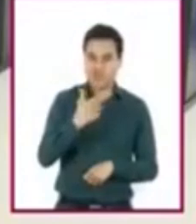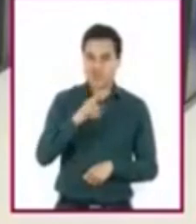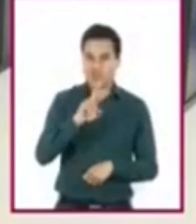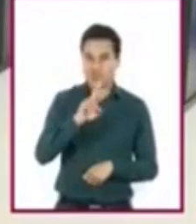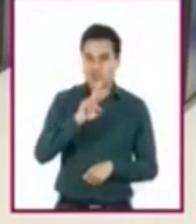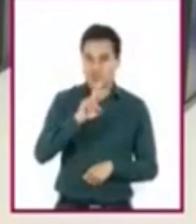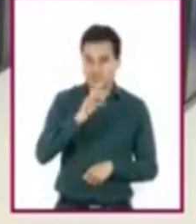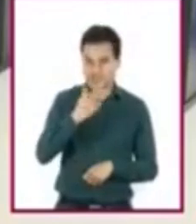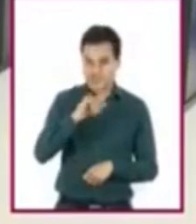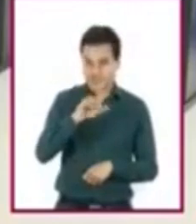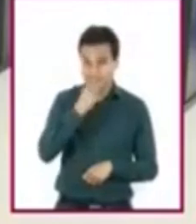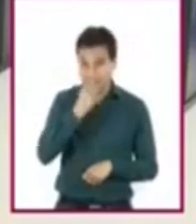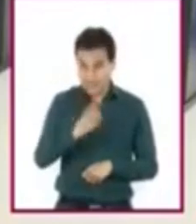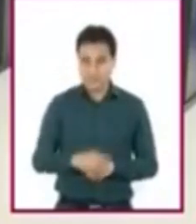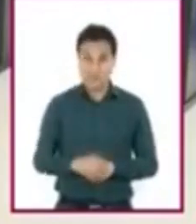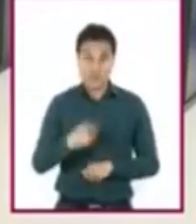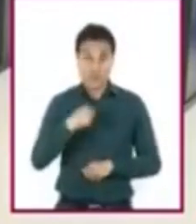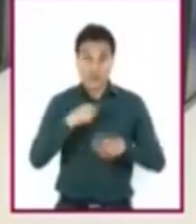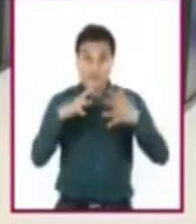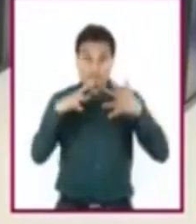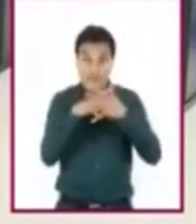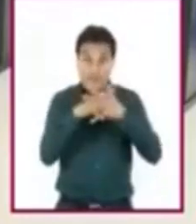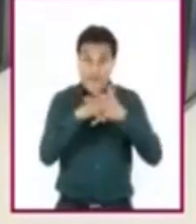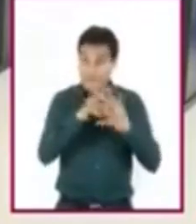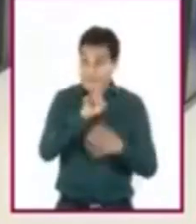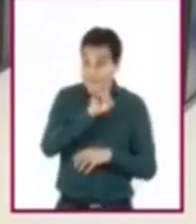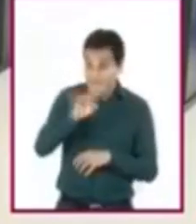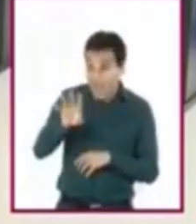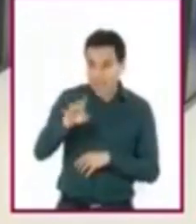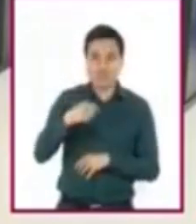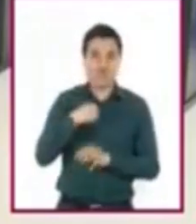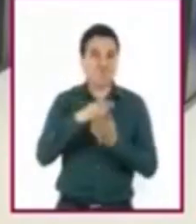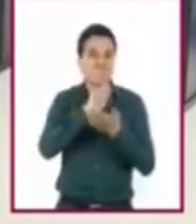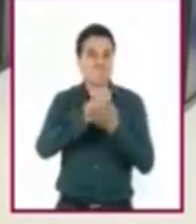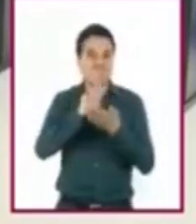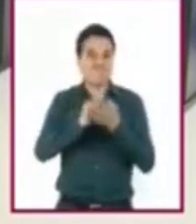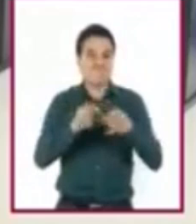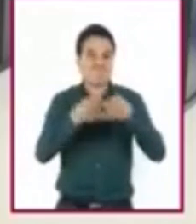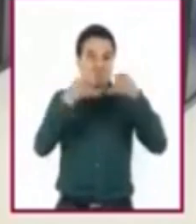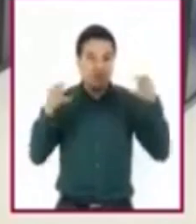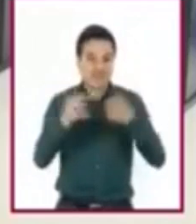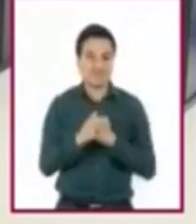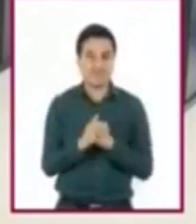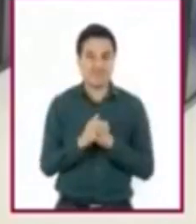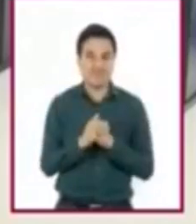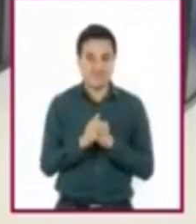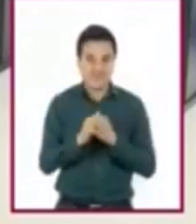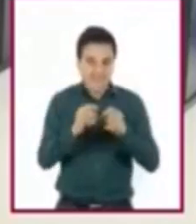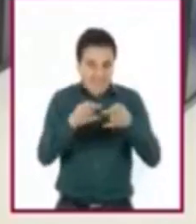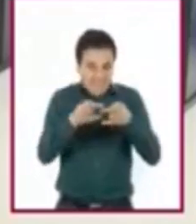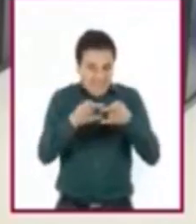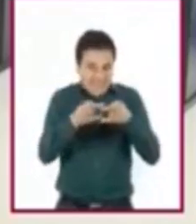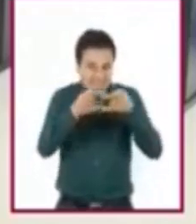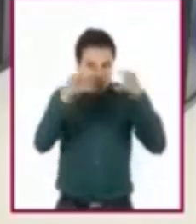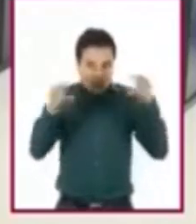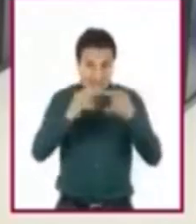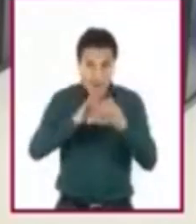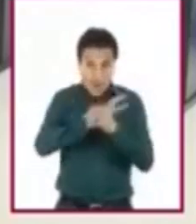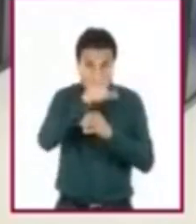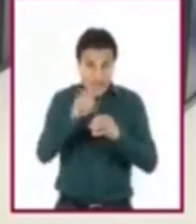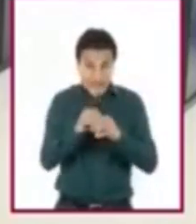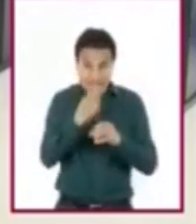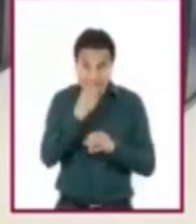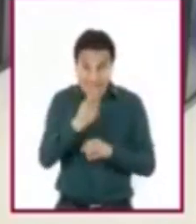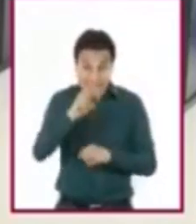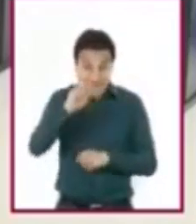los vencedores. Esto es una clara alusión a que no siempre se ha contado la historia tomando en cuenta a todos los actores involucrados.